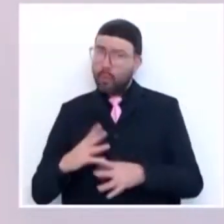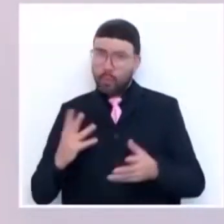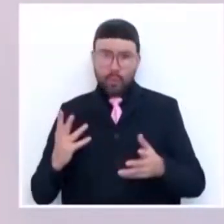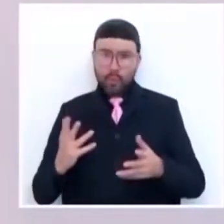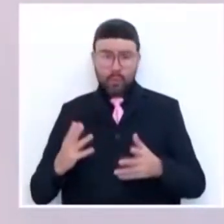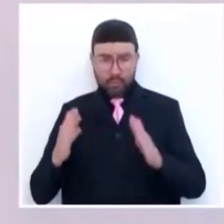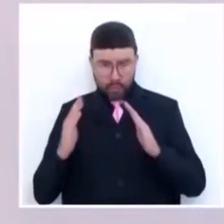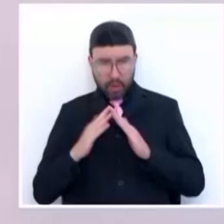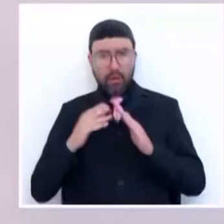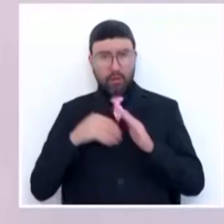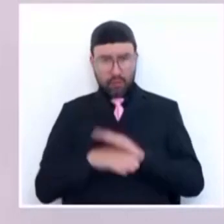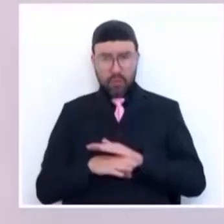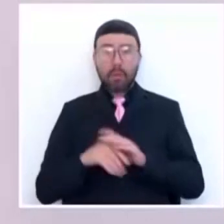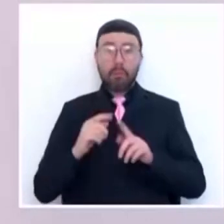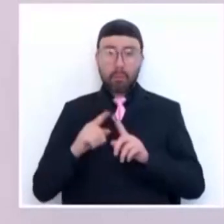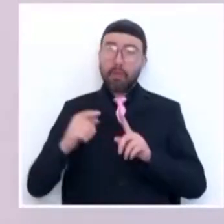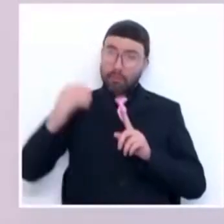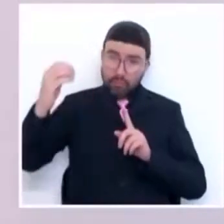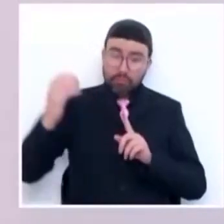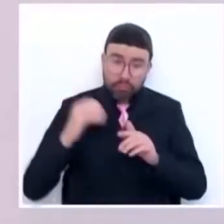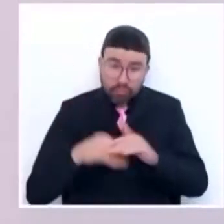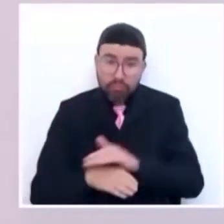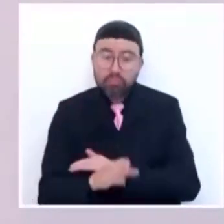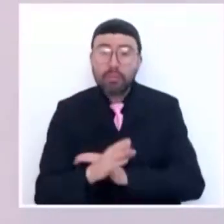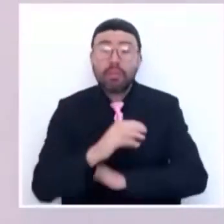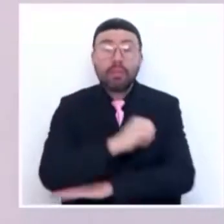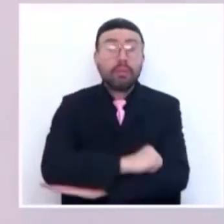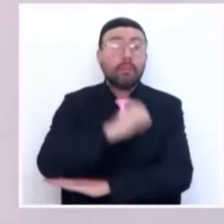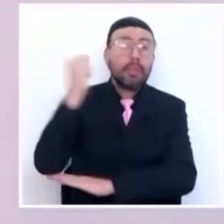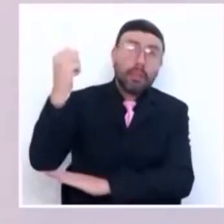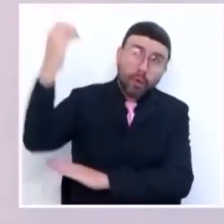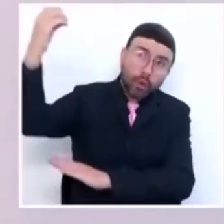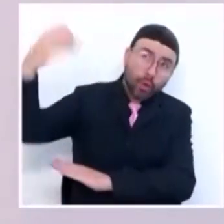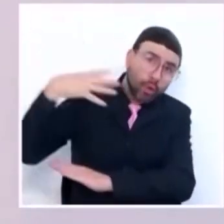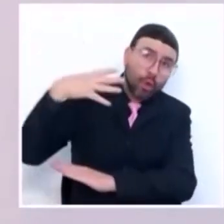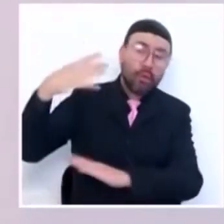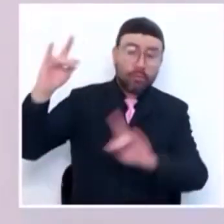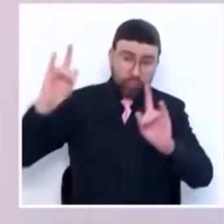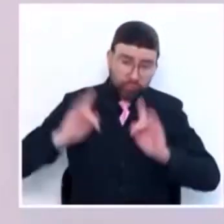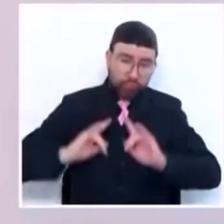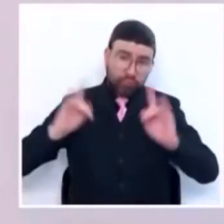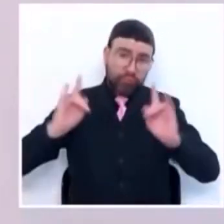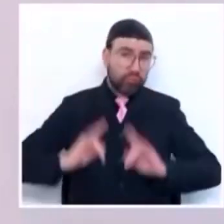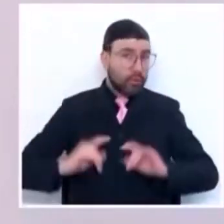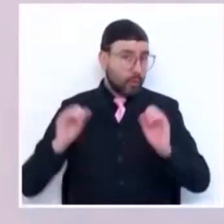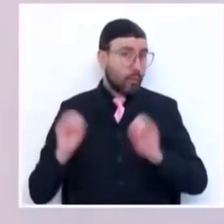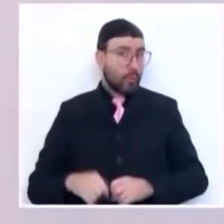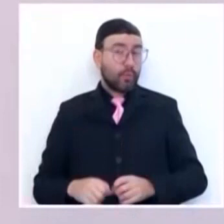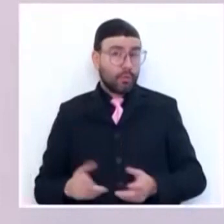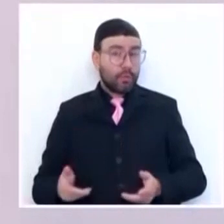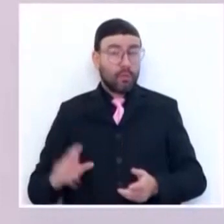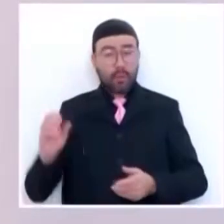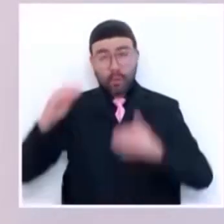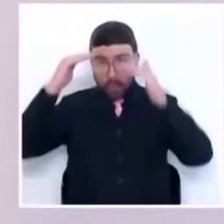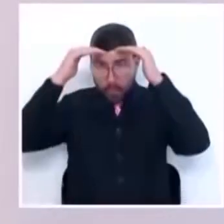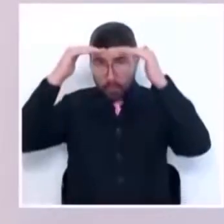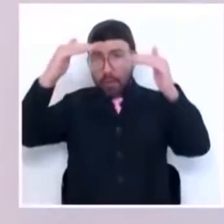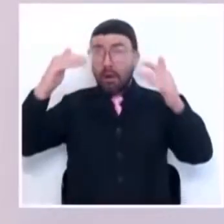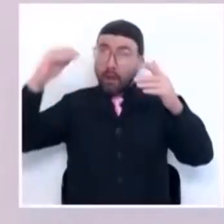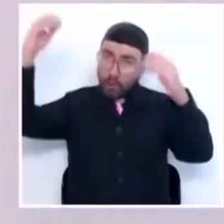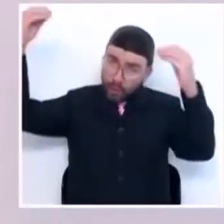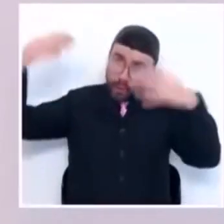el confinamiento obligatorio que tuvimos, digamos, careció de una buena